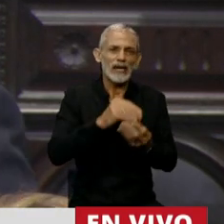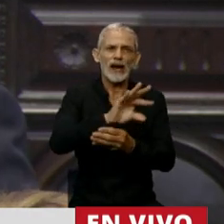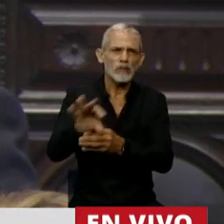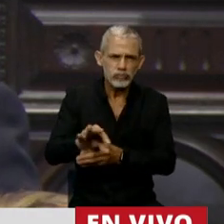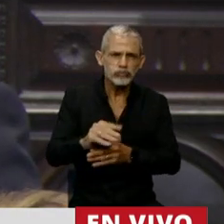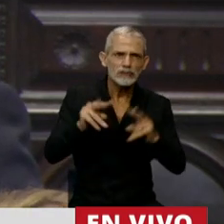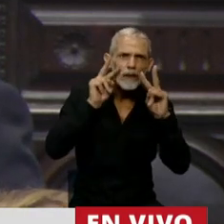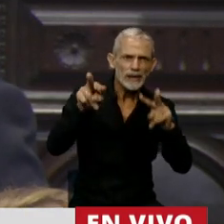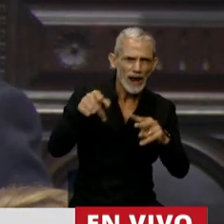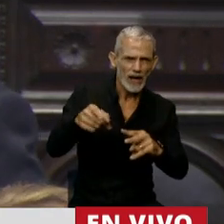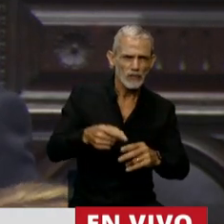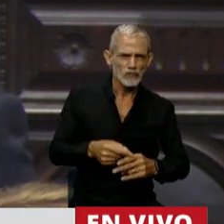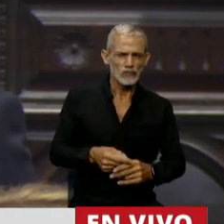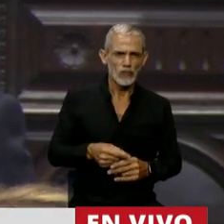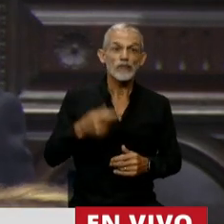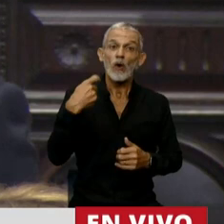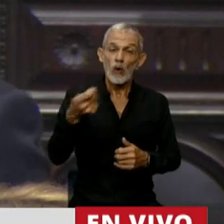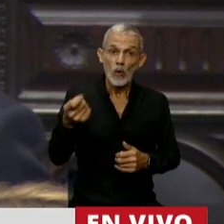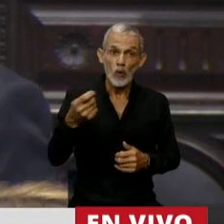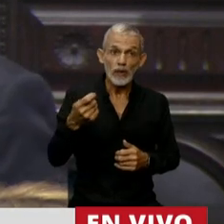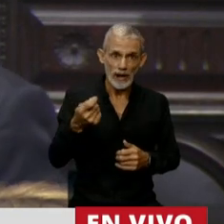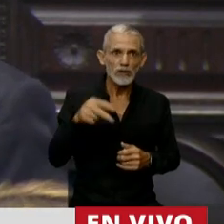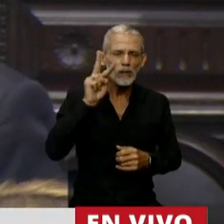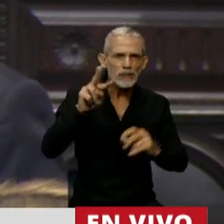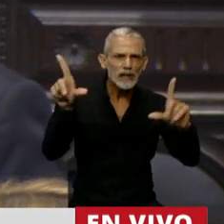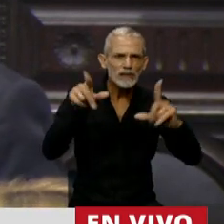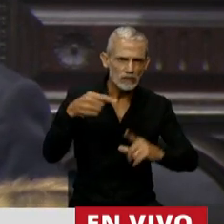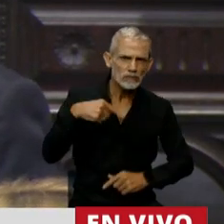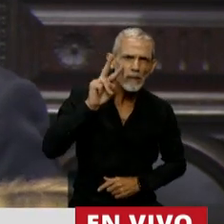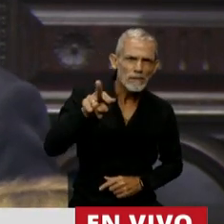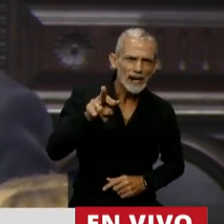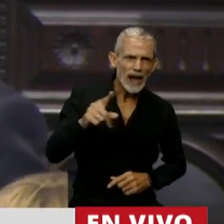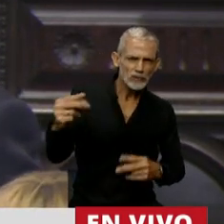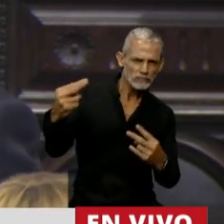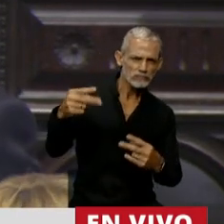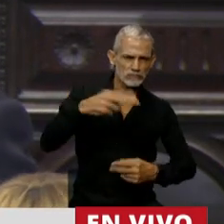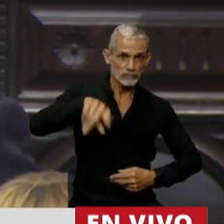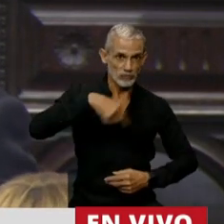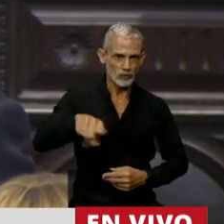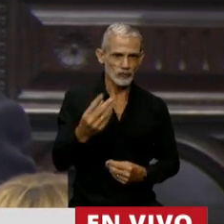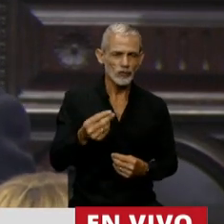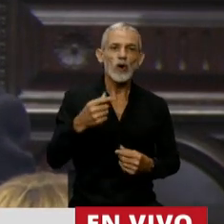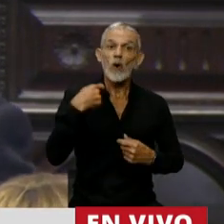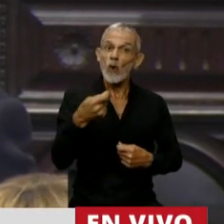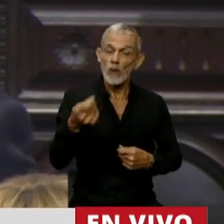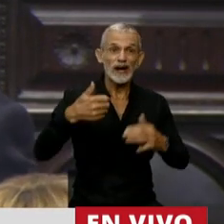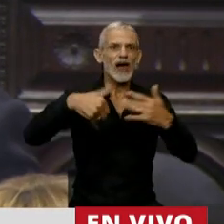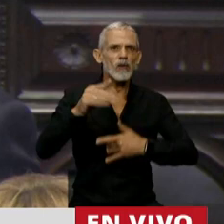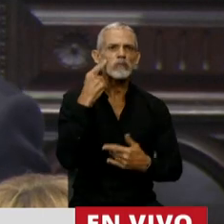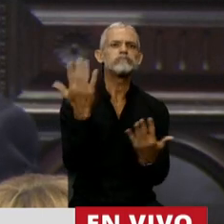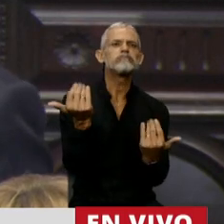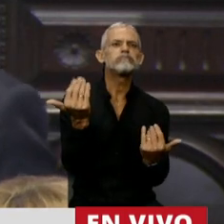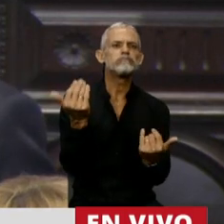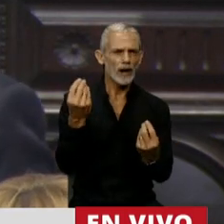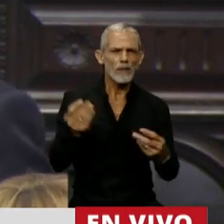escuchan. Los jubilados están mirando, presidente, y los jubilados le van a hacer rendir cuentas